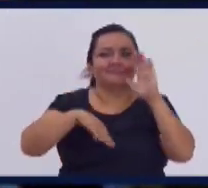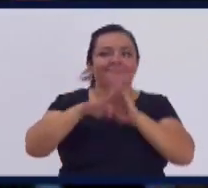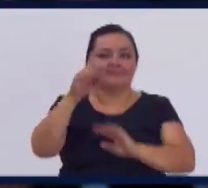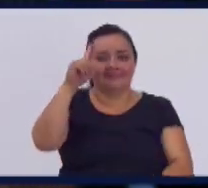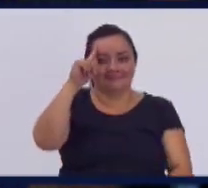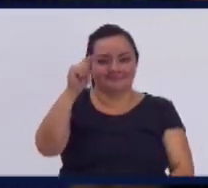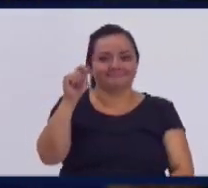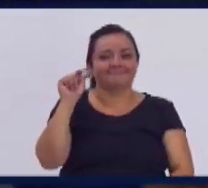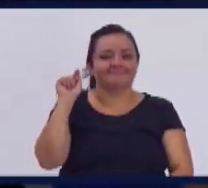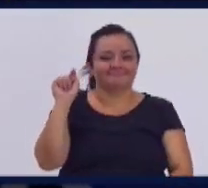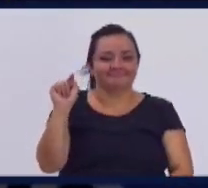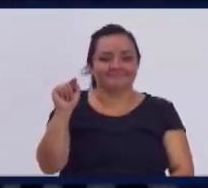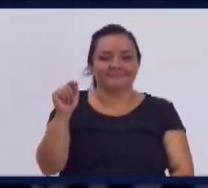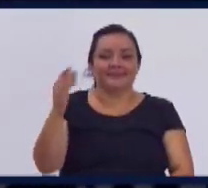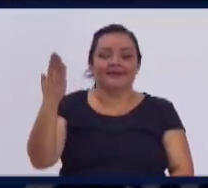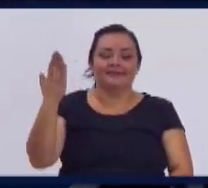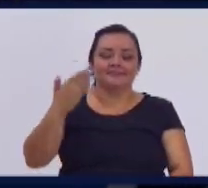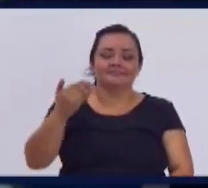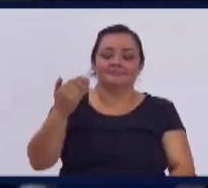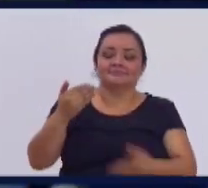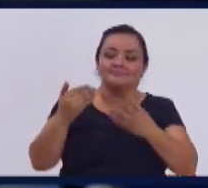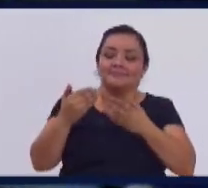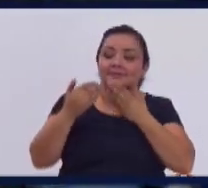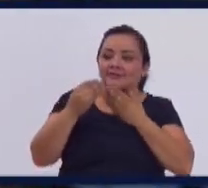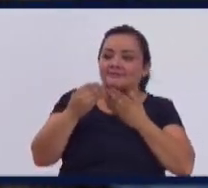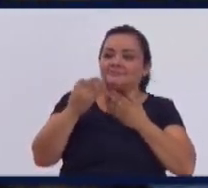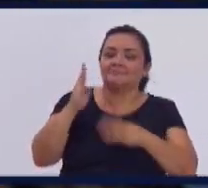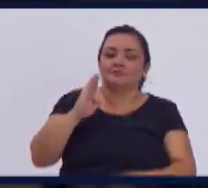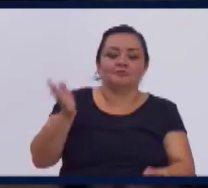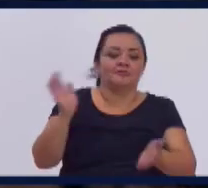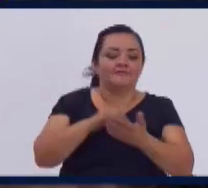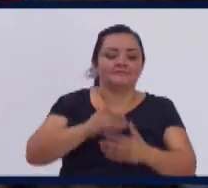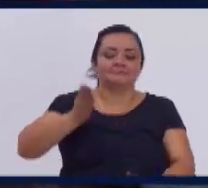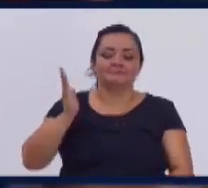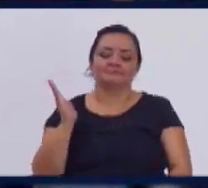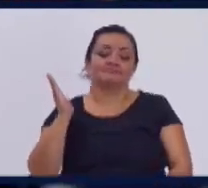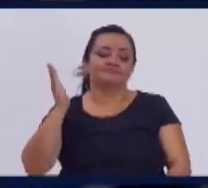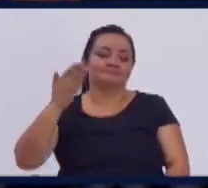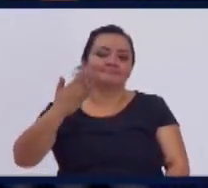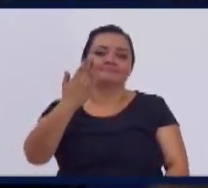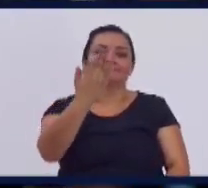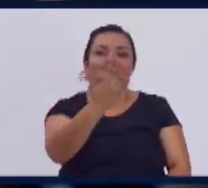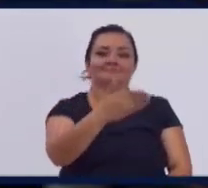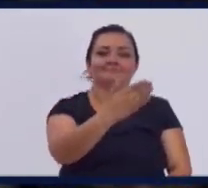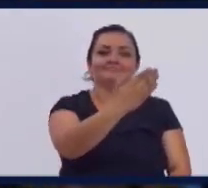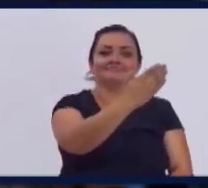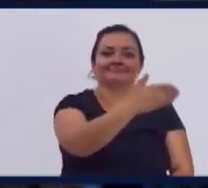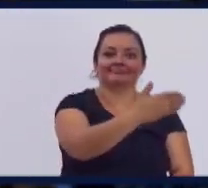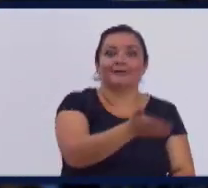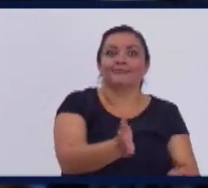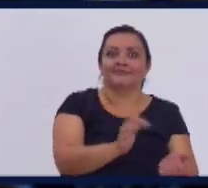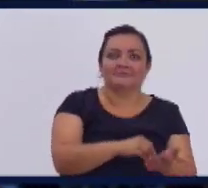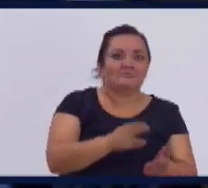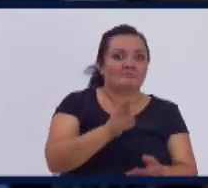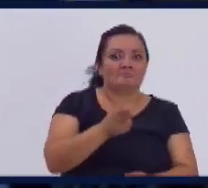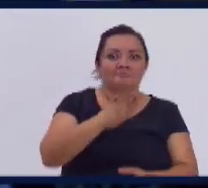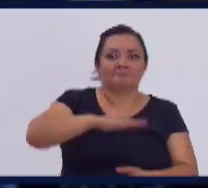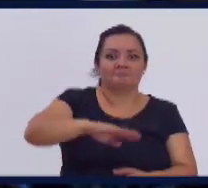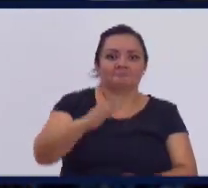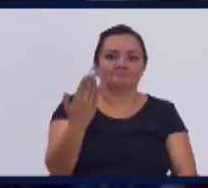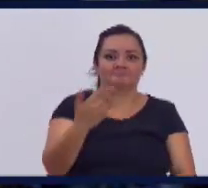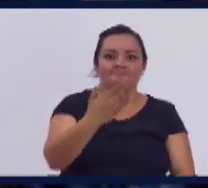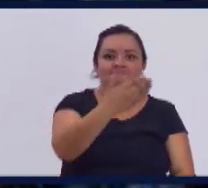nosotros, porque cuando se acabaron las plantas que le dimos, el burro volvió al buen camino y se fue directo donde tenía que llegar.